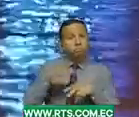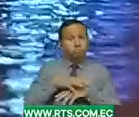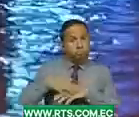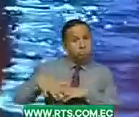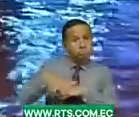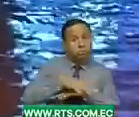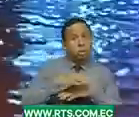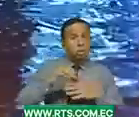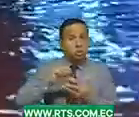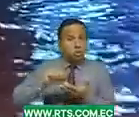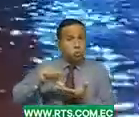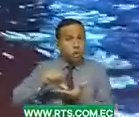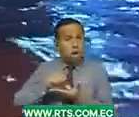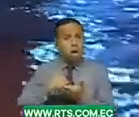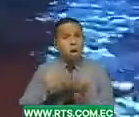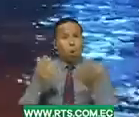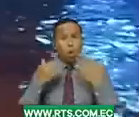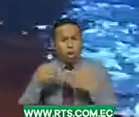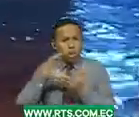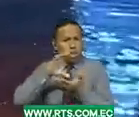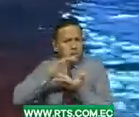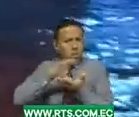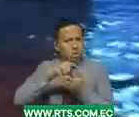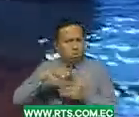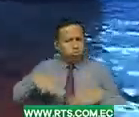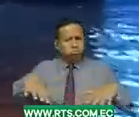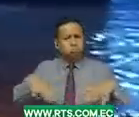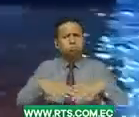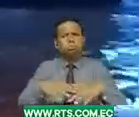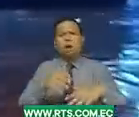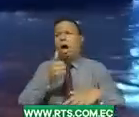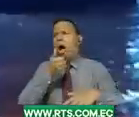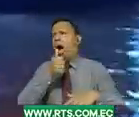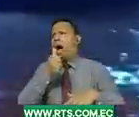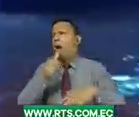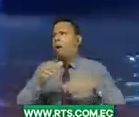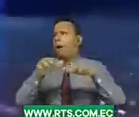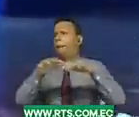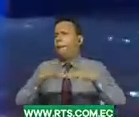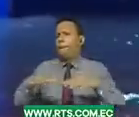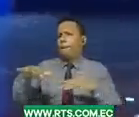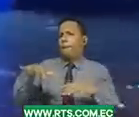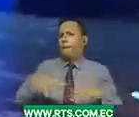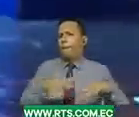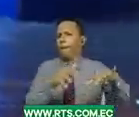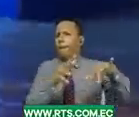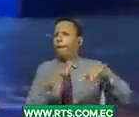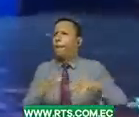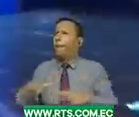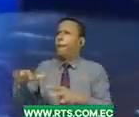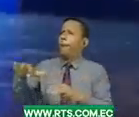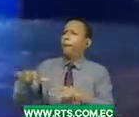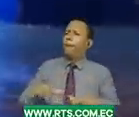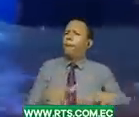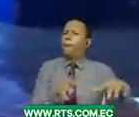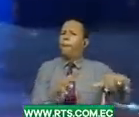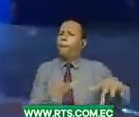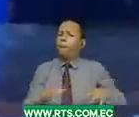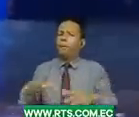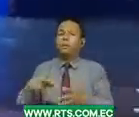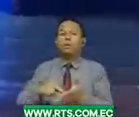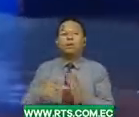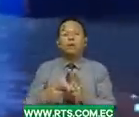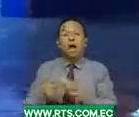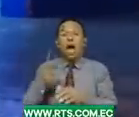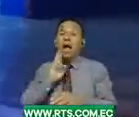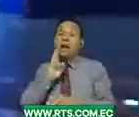ciudad de Guayaquil, esta parte del centro de Guayaquil, todavía vemos que tiene hasta cierto punto la marea alta, es decir, el aguaje